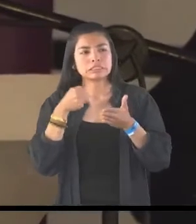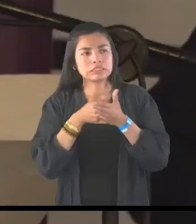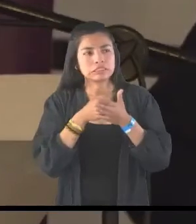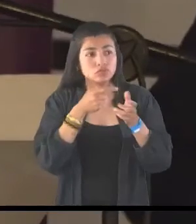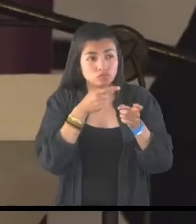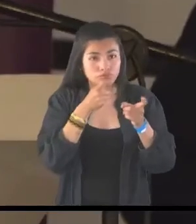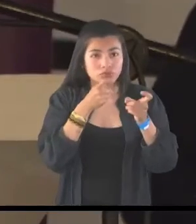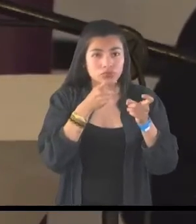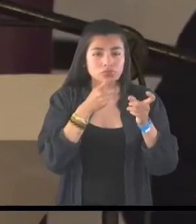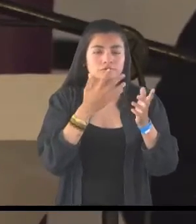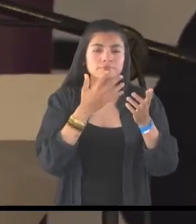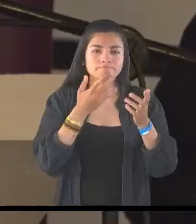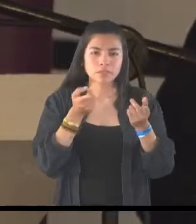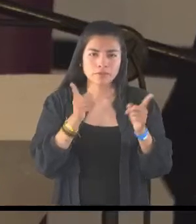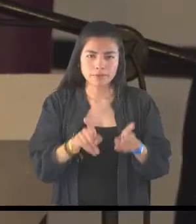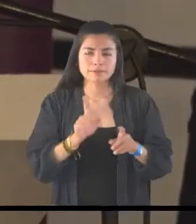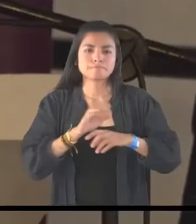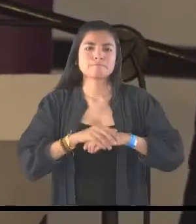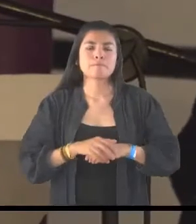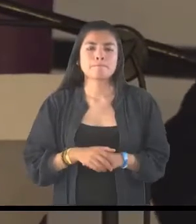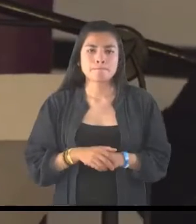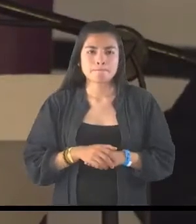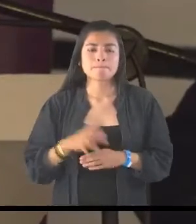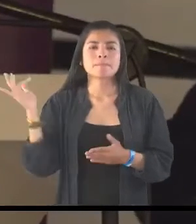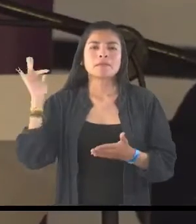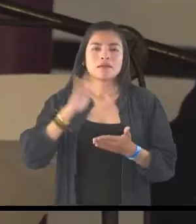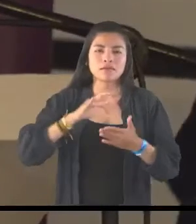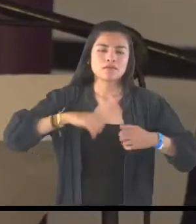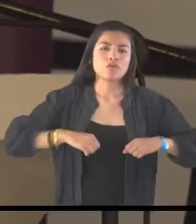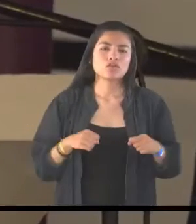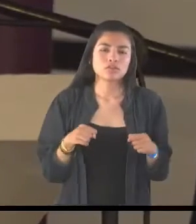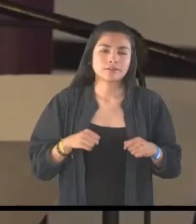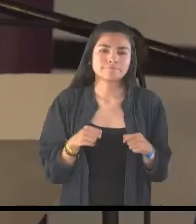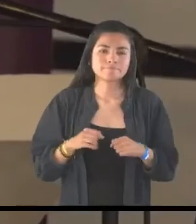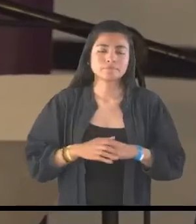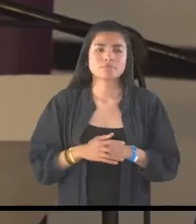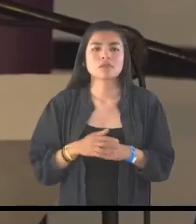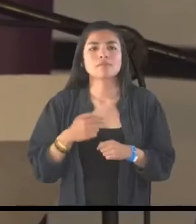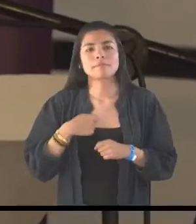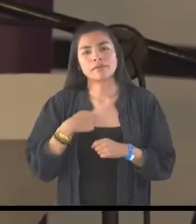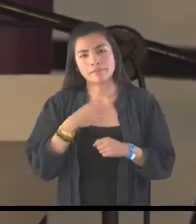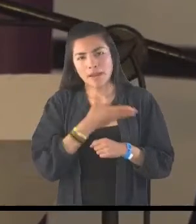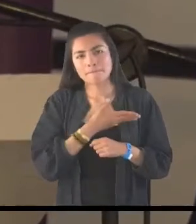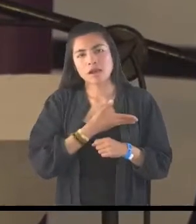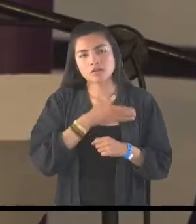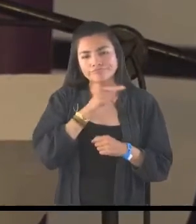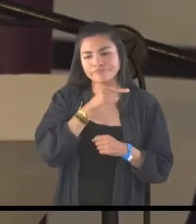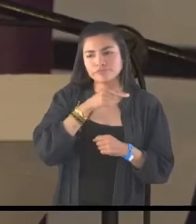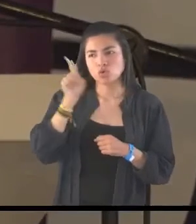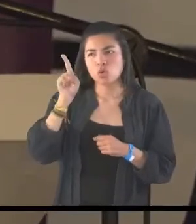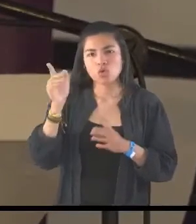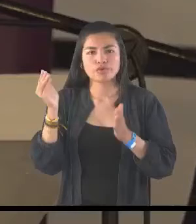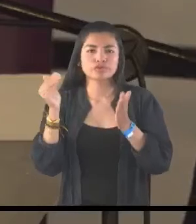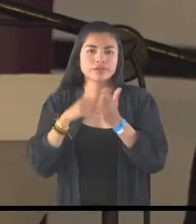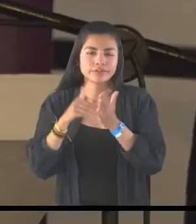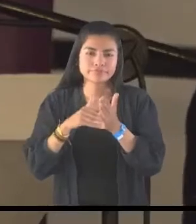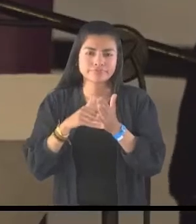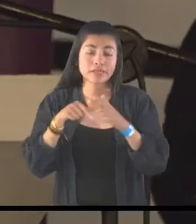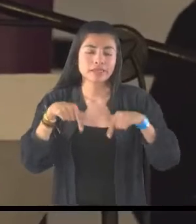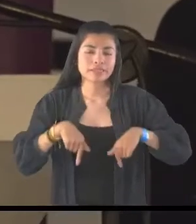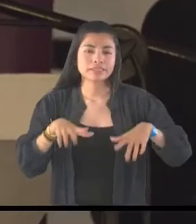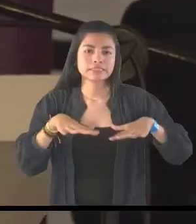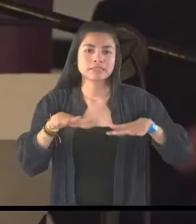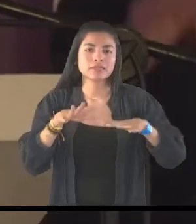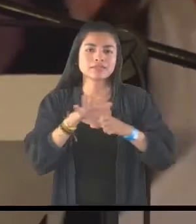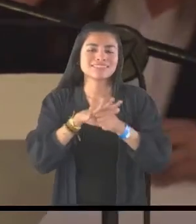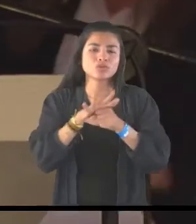a Bogotá, tuvimos un momento, pero mi mamá se tuvo que ir nuevamente porque la situación acá en Bogotá